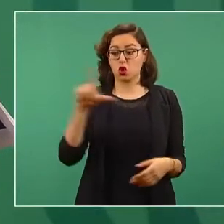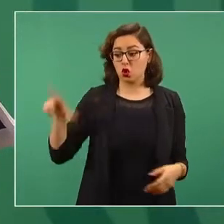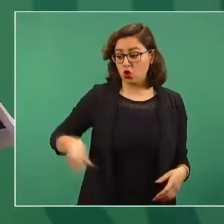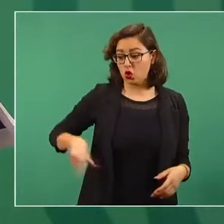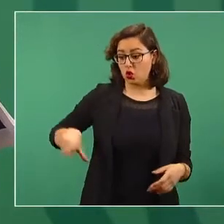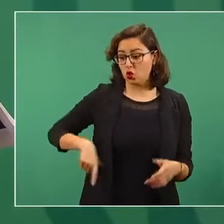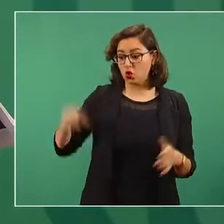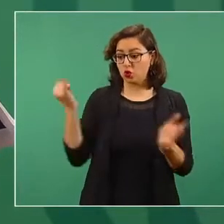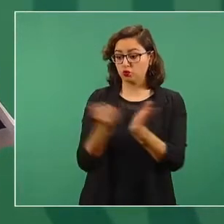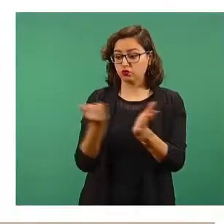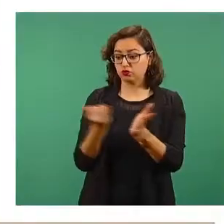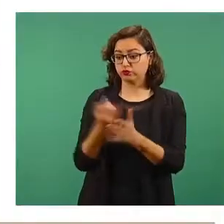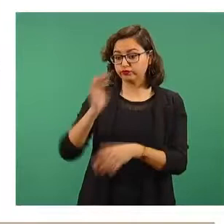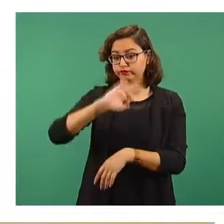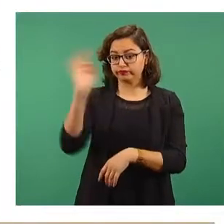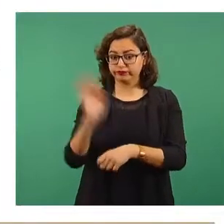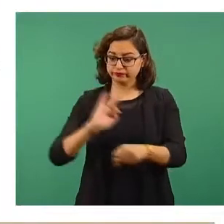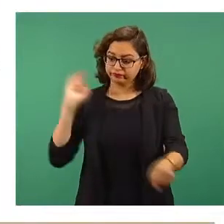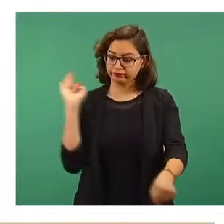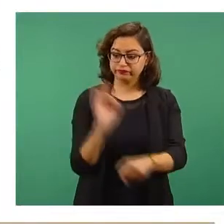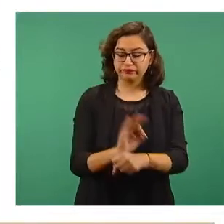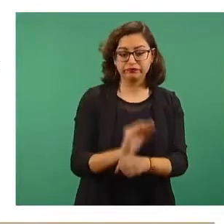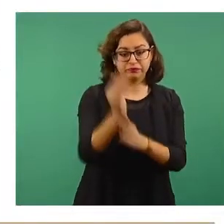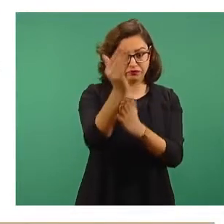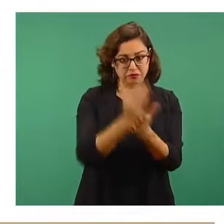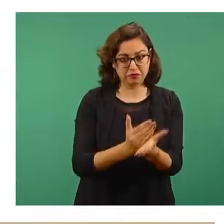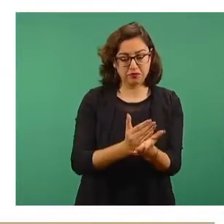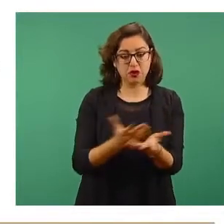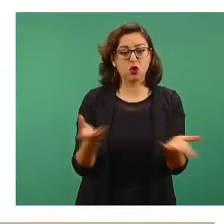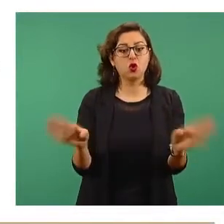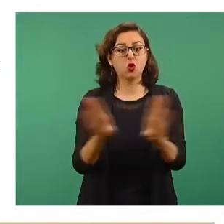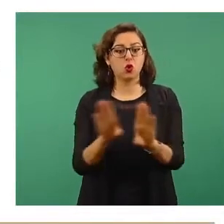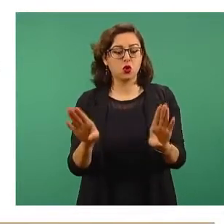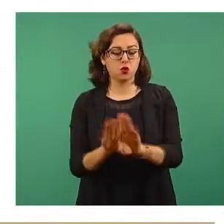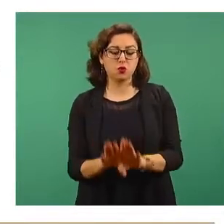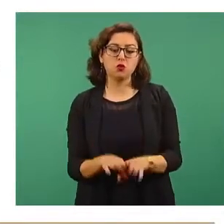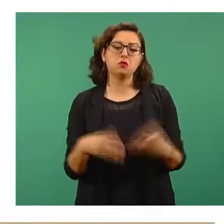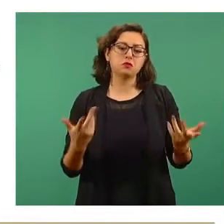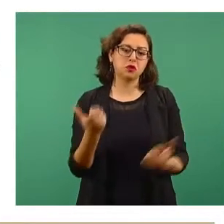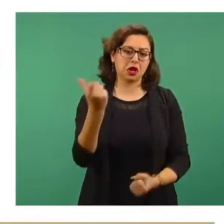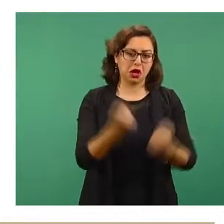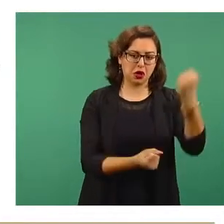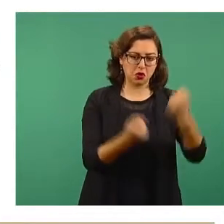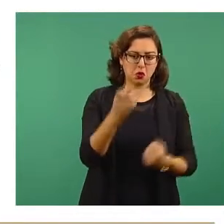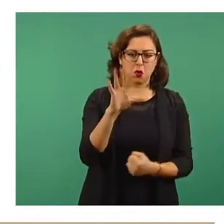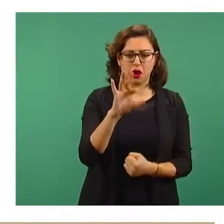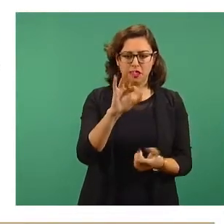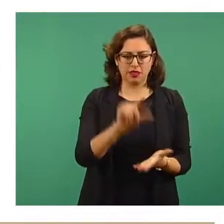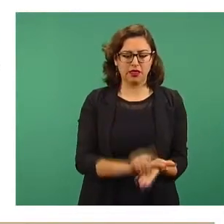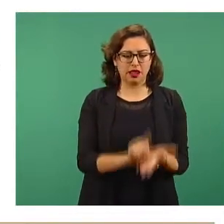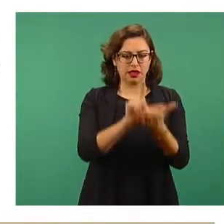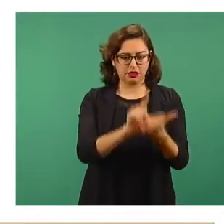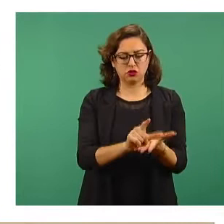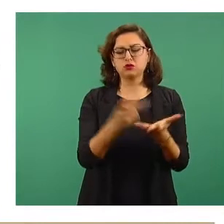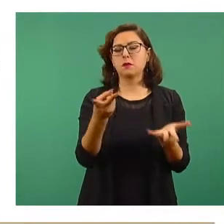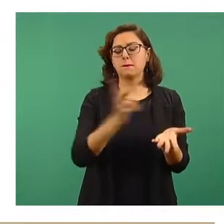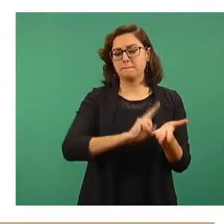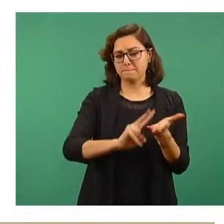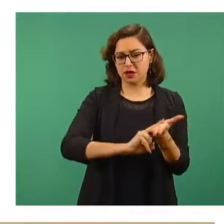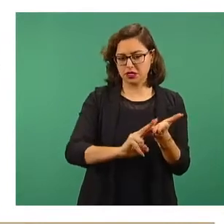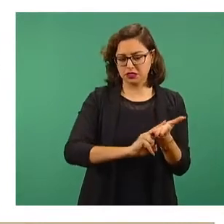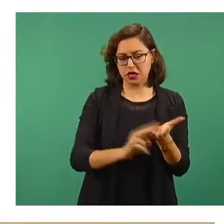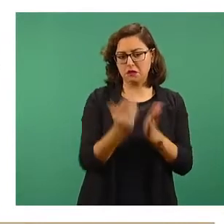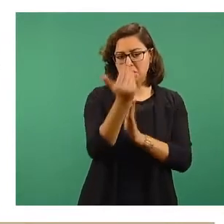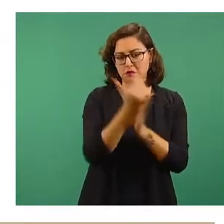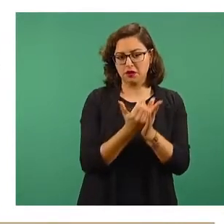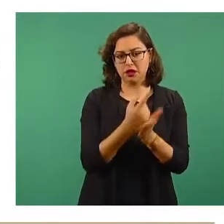que tendrá el consumidor poniendo como referencia un tanque de 40 litros son, respecto a la gasolina regular, un ahorro